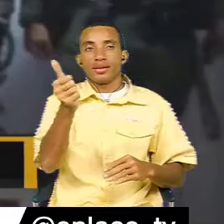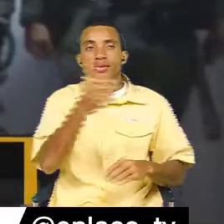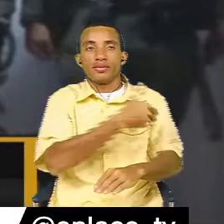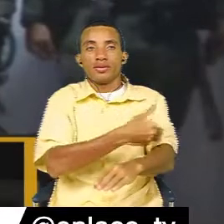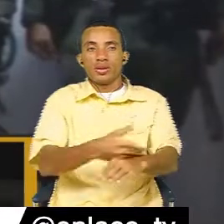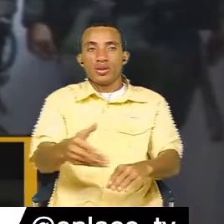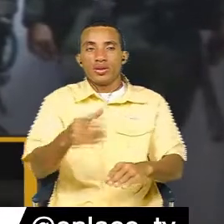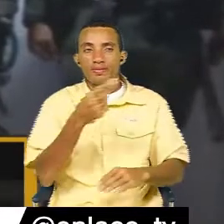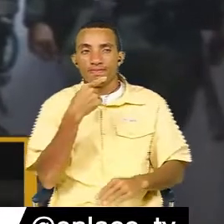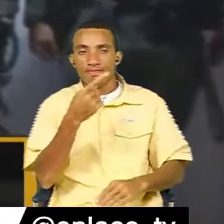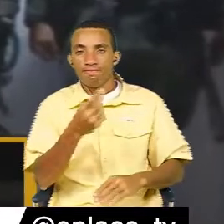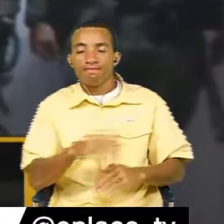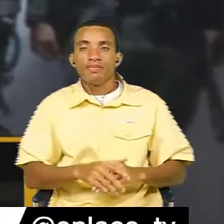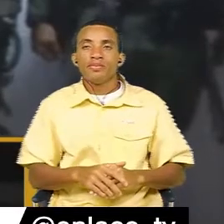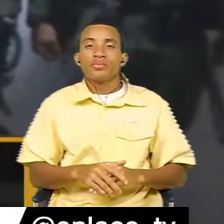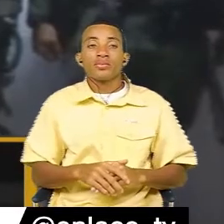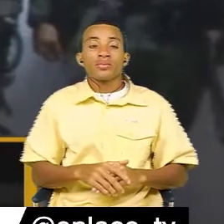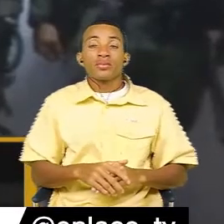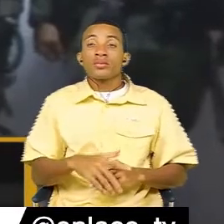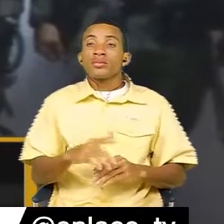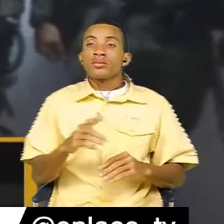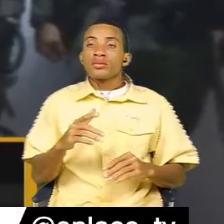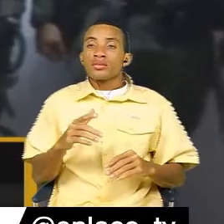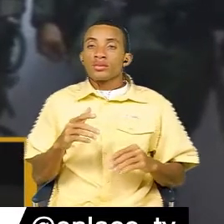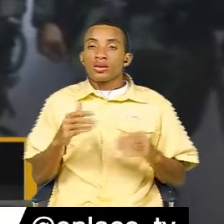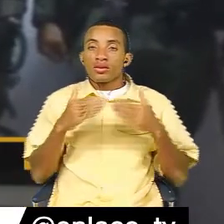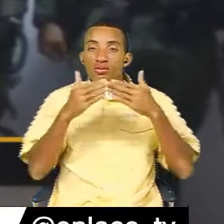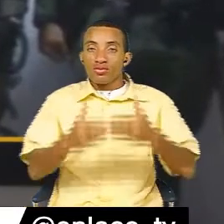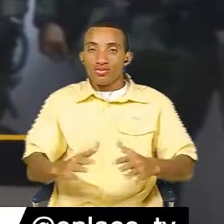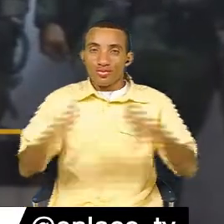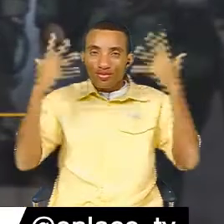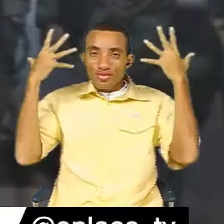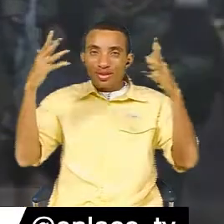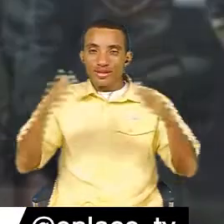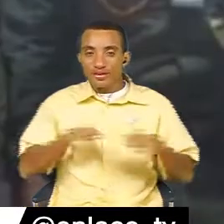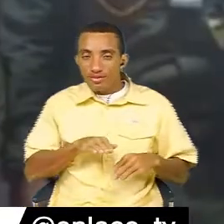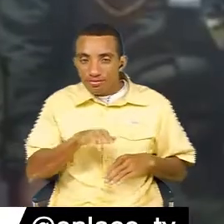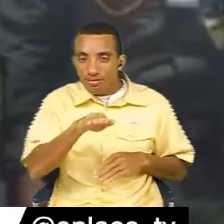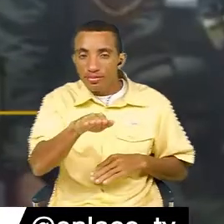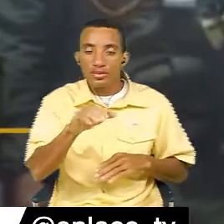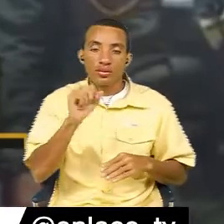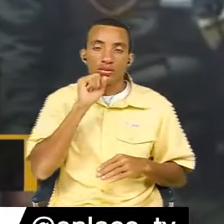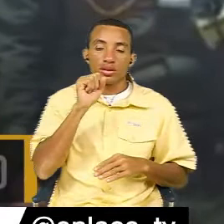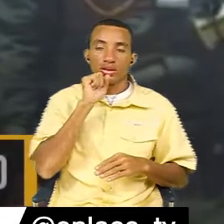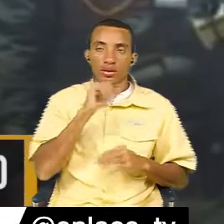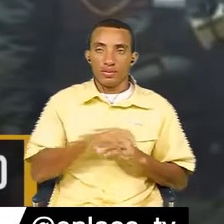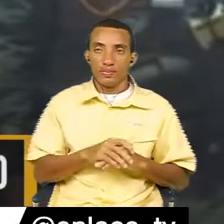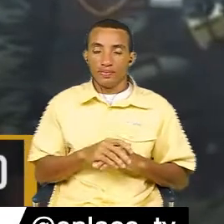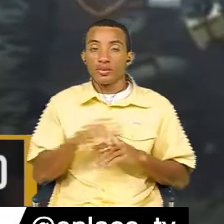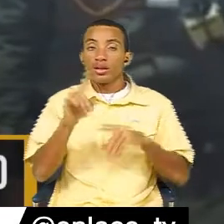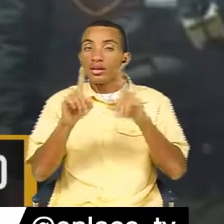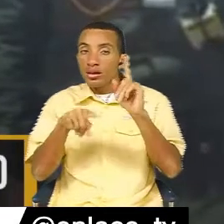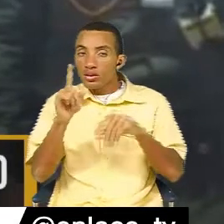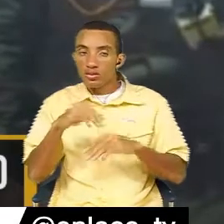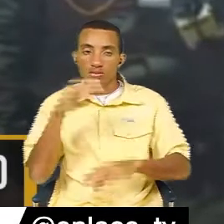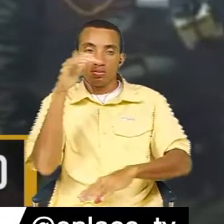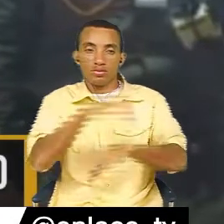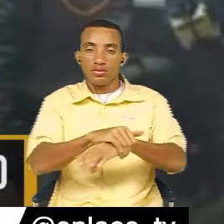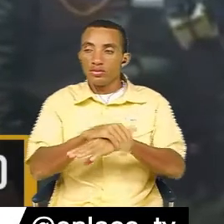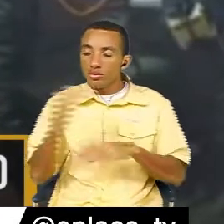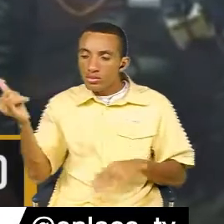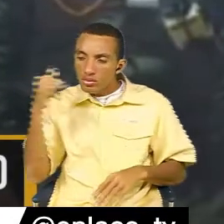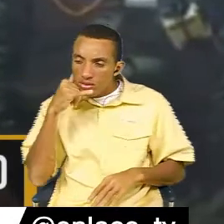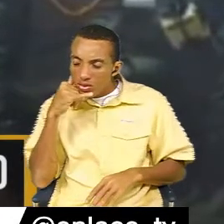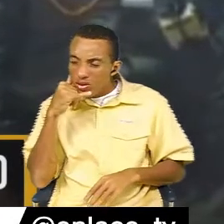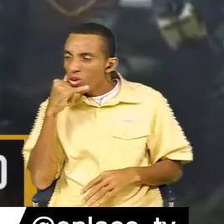La detención de este sujeto se hizo en la vía que del municipio de Puerto Wilches conduce a Barranca Bermeja cuando unidades policiales por medio de una llamada advertían